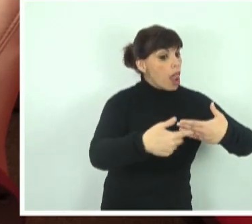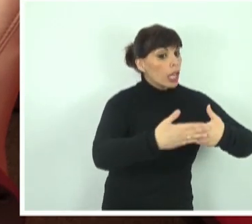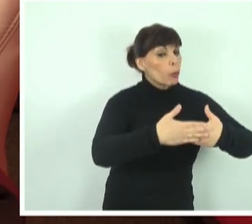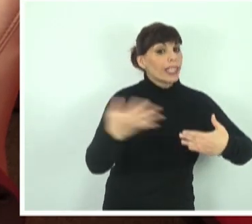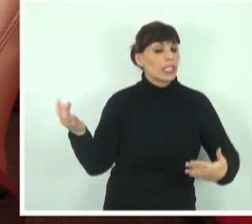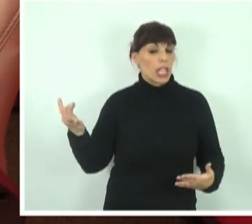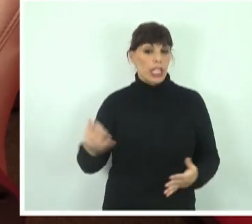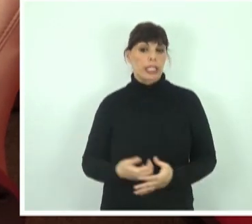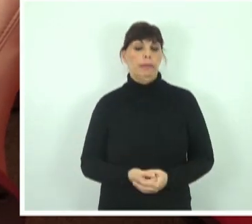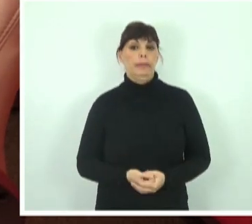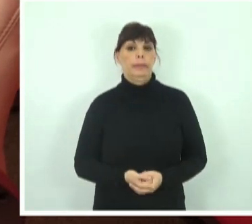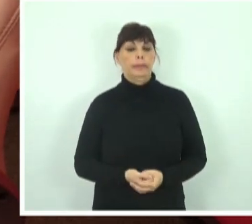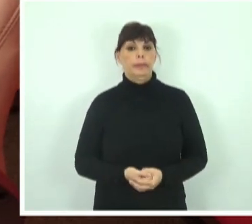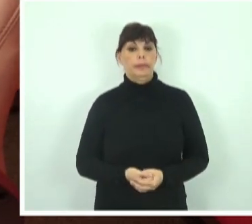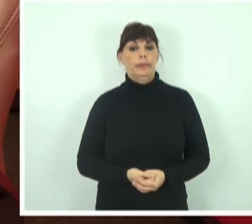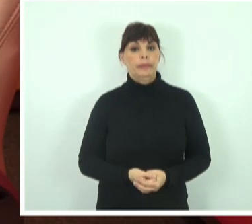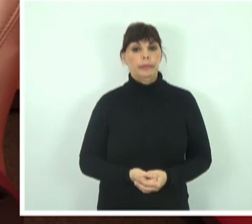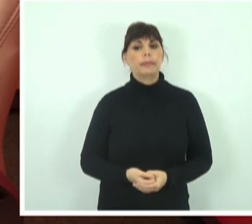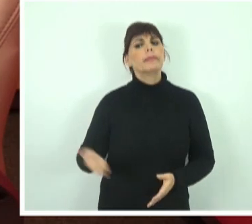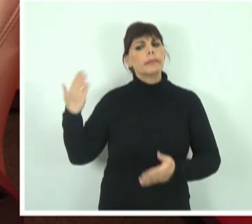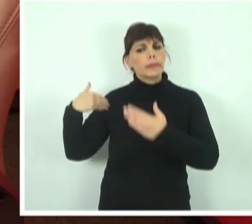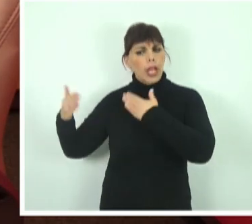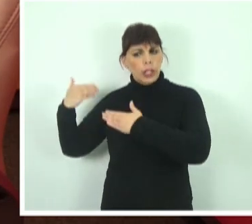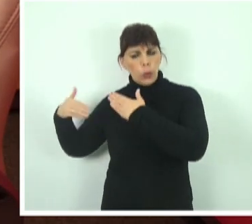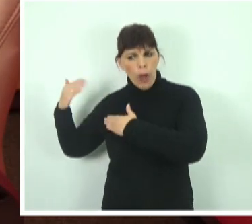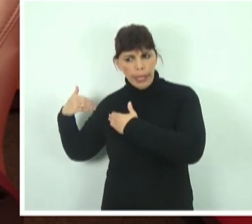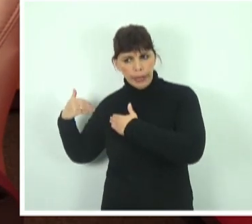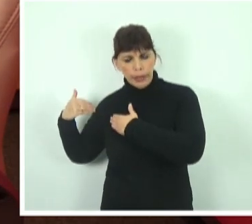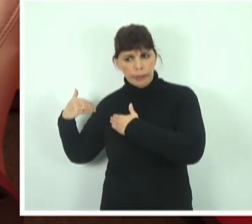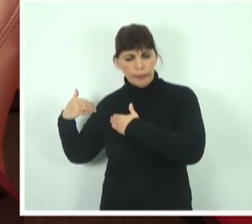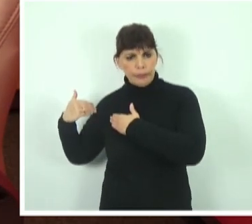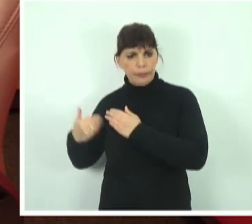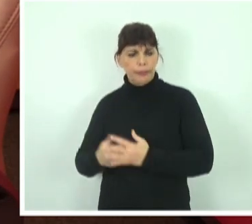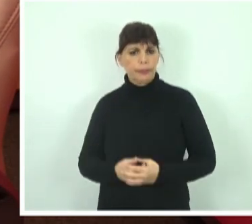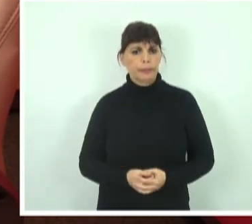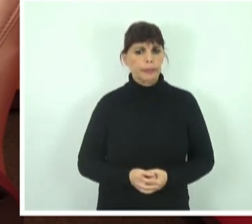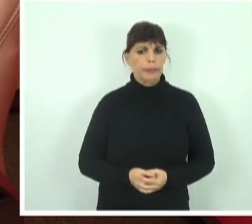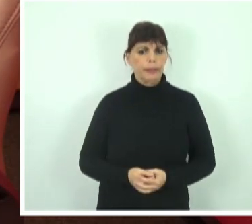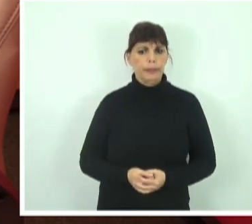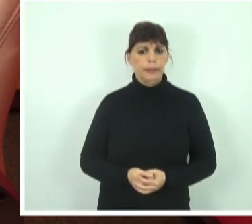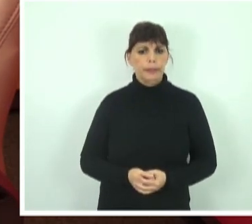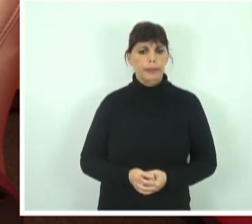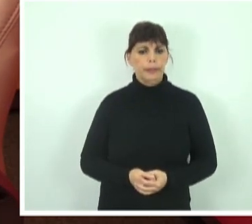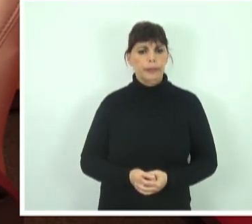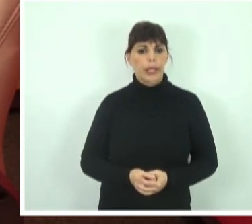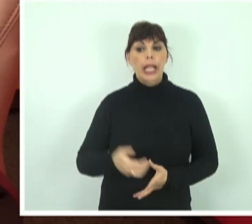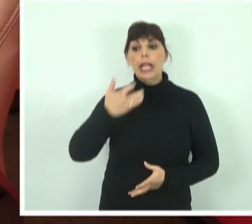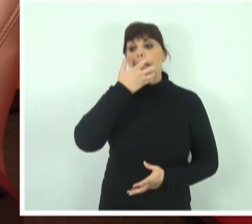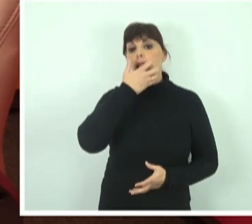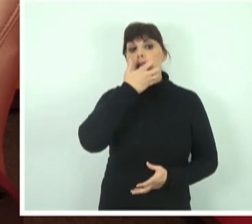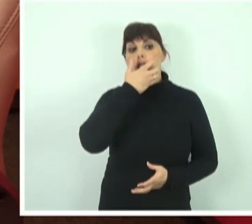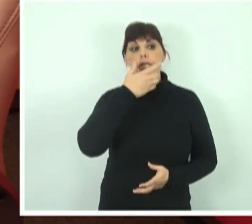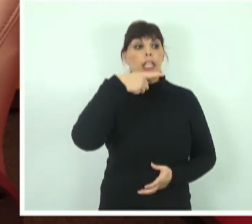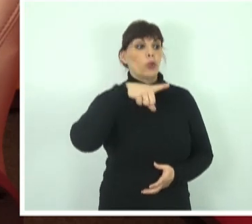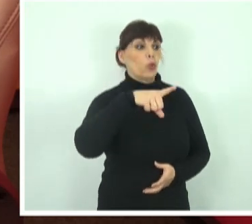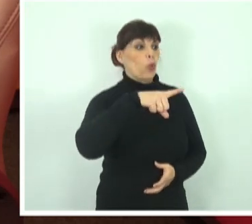aprender cómo las puertas antiguamente, cuando uno entraba por las puertas de un